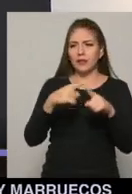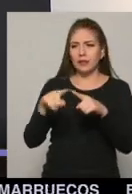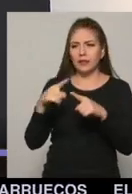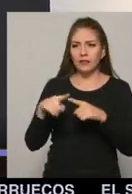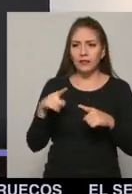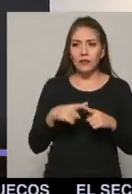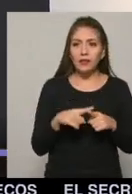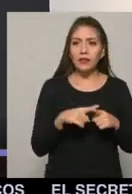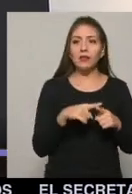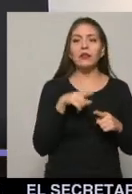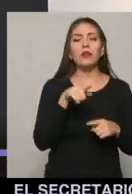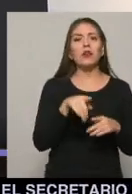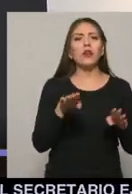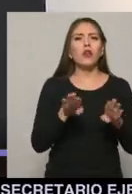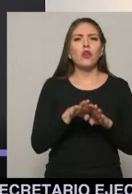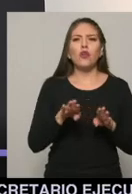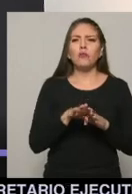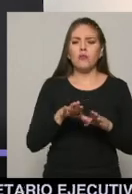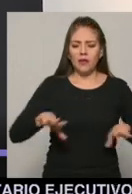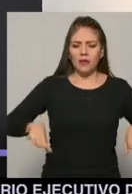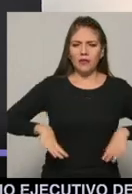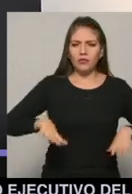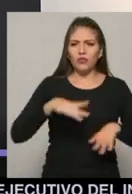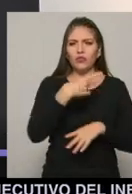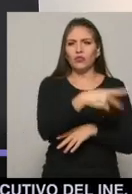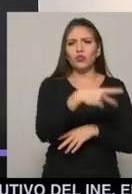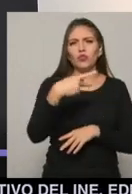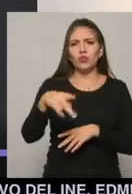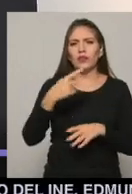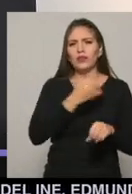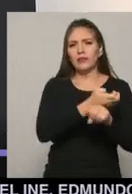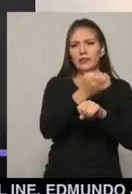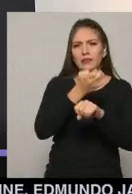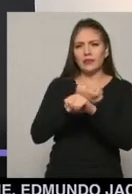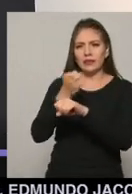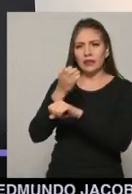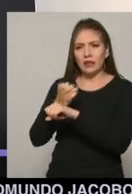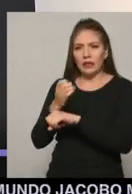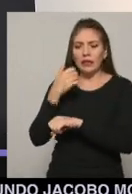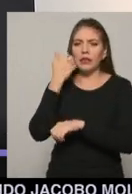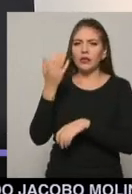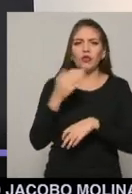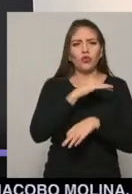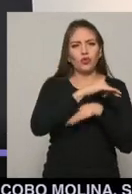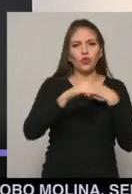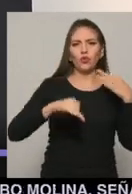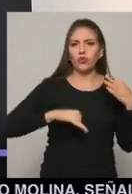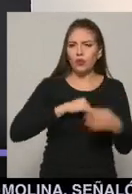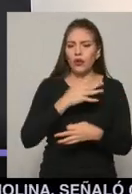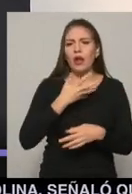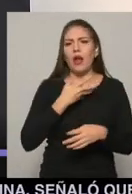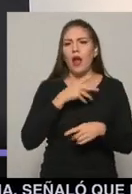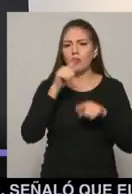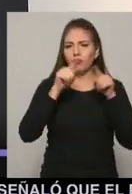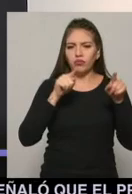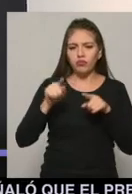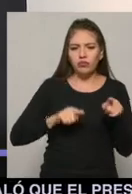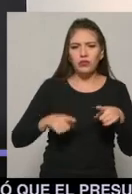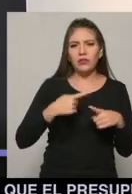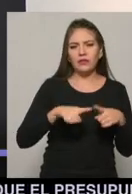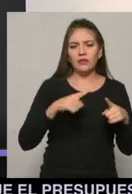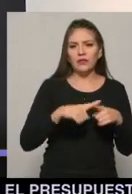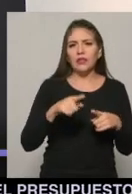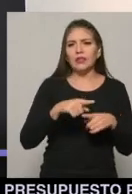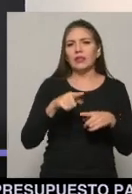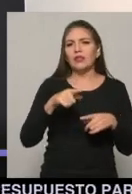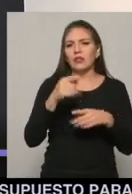momento característico de cada región, así que intentamos que todas las regiones del país estuvieran representadas de alguna manera en uno de los platillos. También pues tuvimos